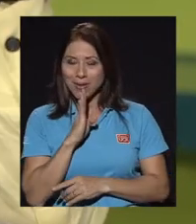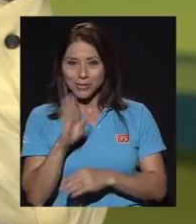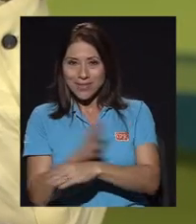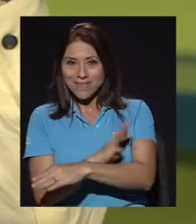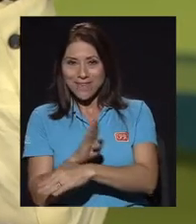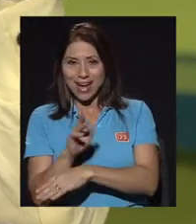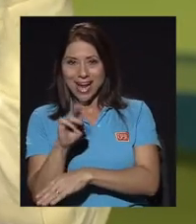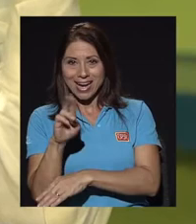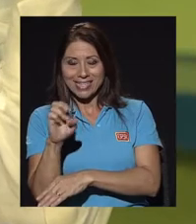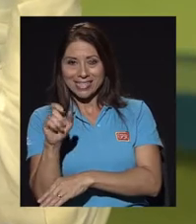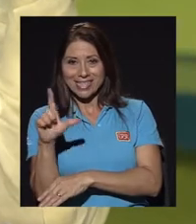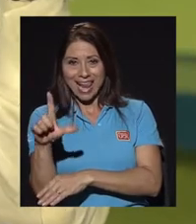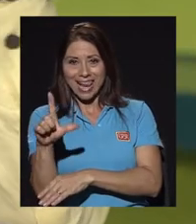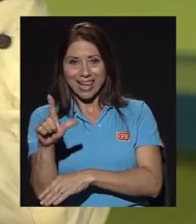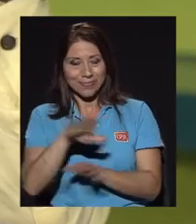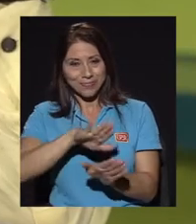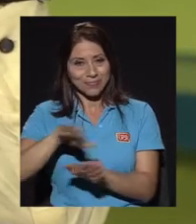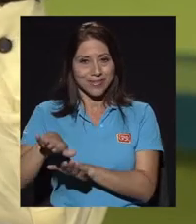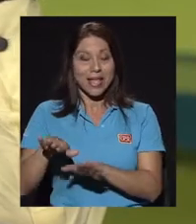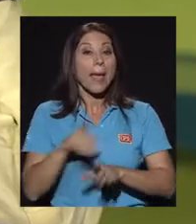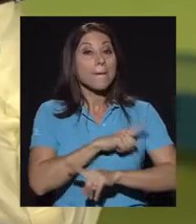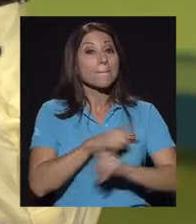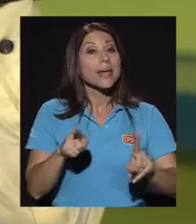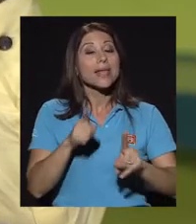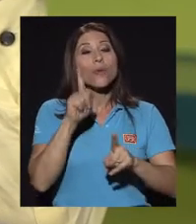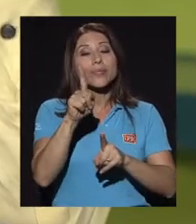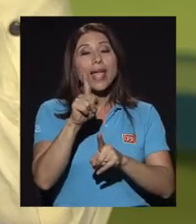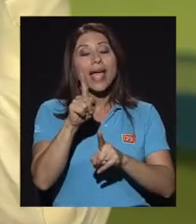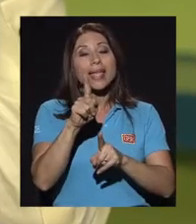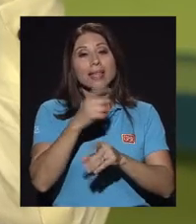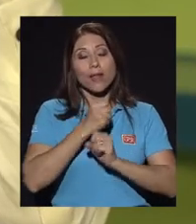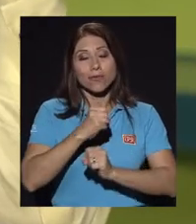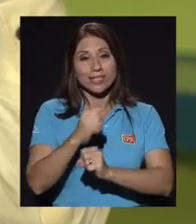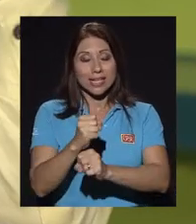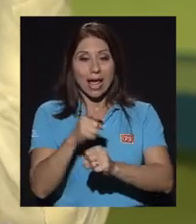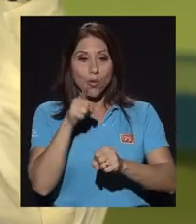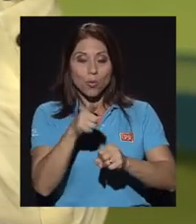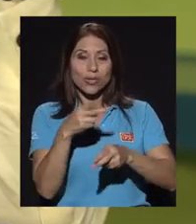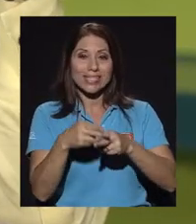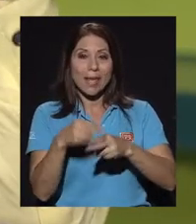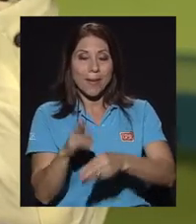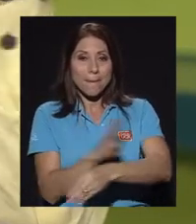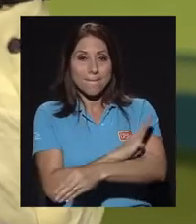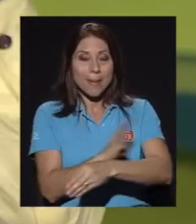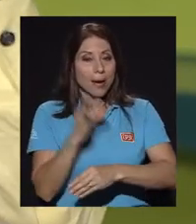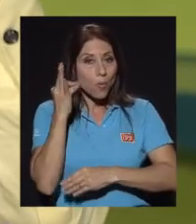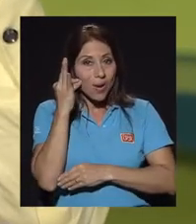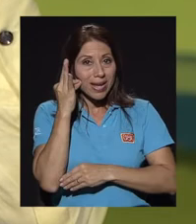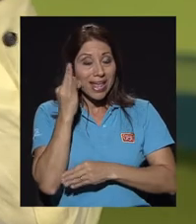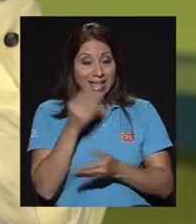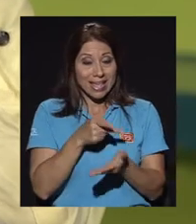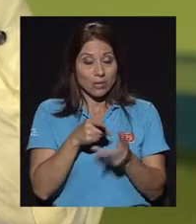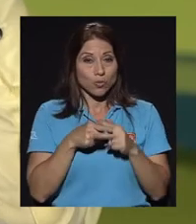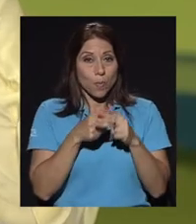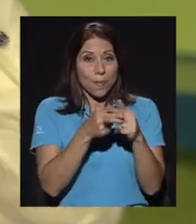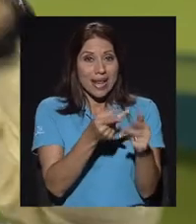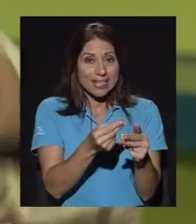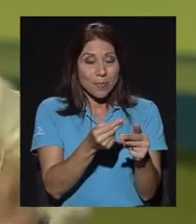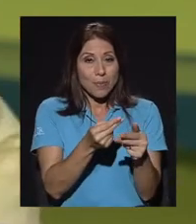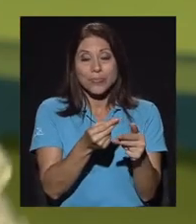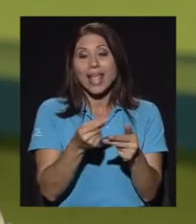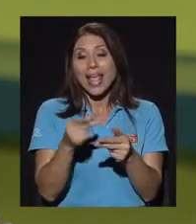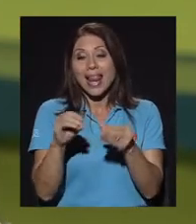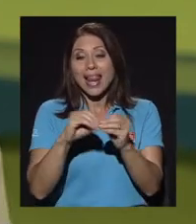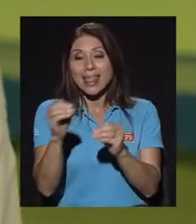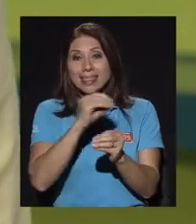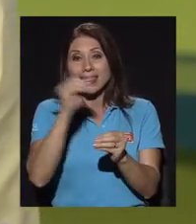Nacional tiene una plataforma que se llama Banca Mujer, que es un préstamo a tasa básica más 2 puntos, más o menos anda, y